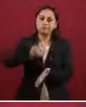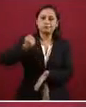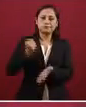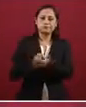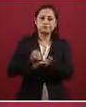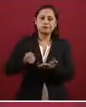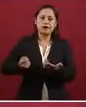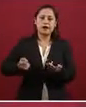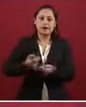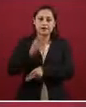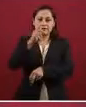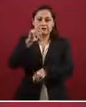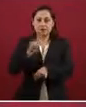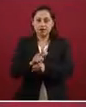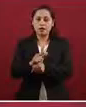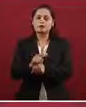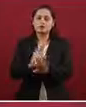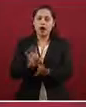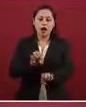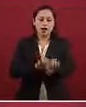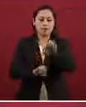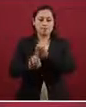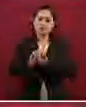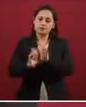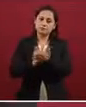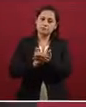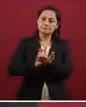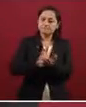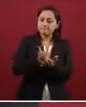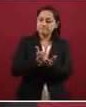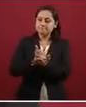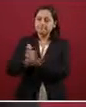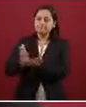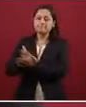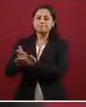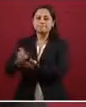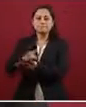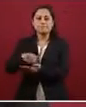las compañías dueñas de ferrocarriles.